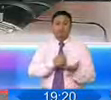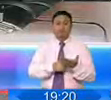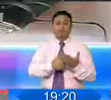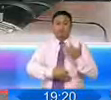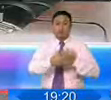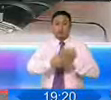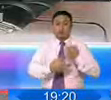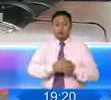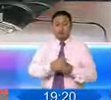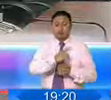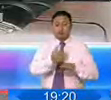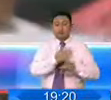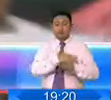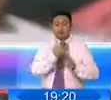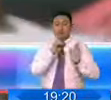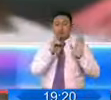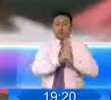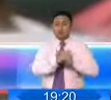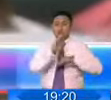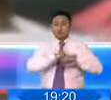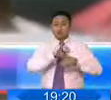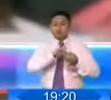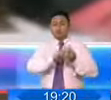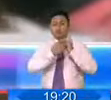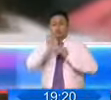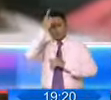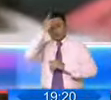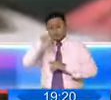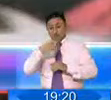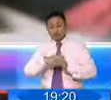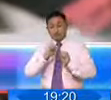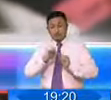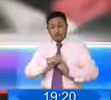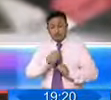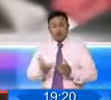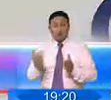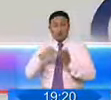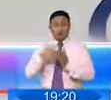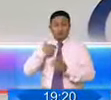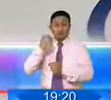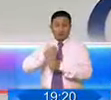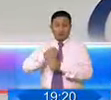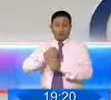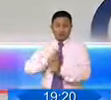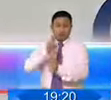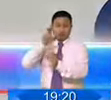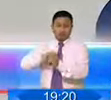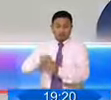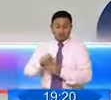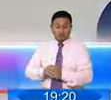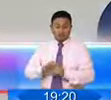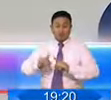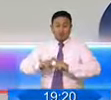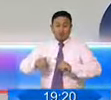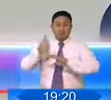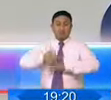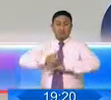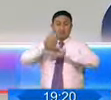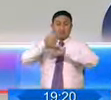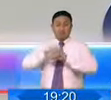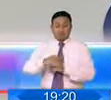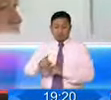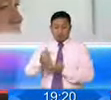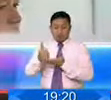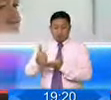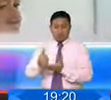que Rivadeneira interpuso y mediante la cual pretendía se le restituye en el cargo, pero en un tribunal constitucional no tuvo